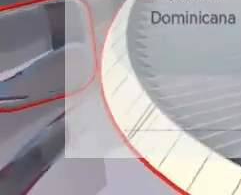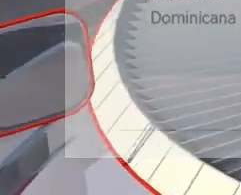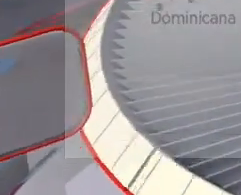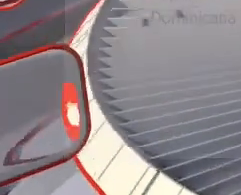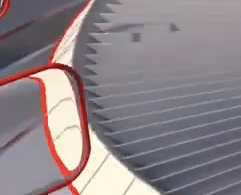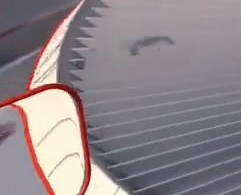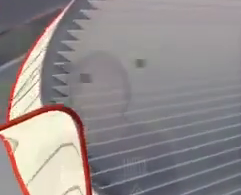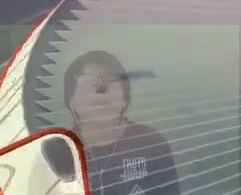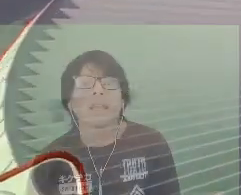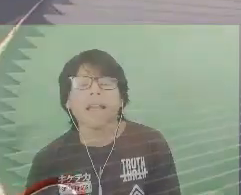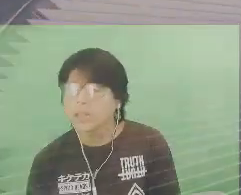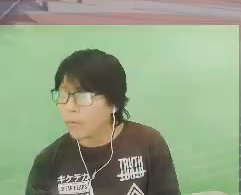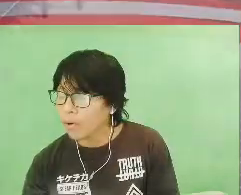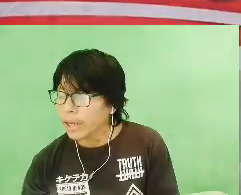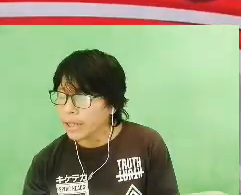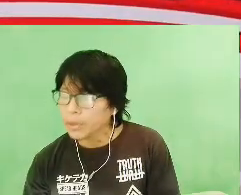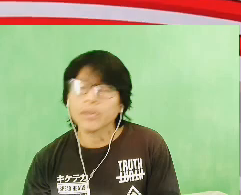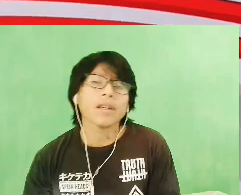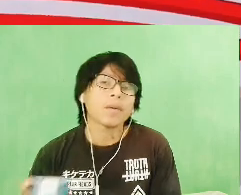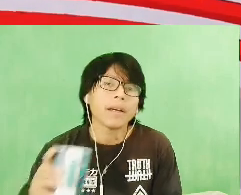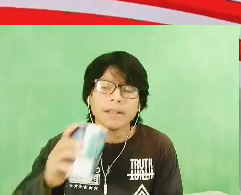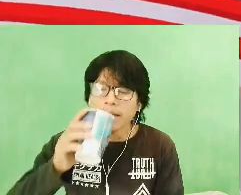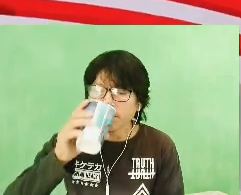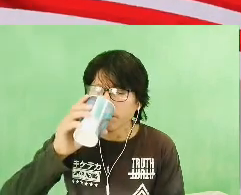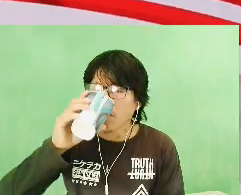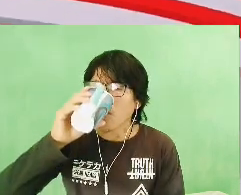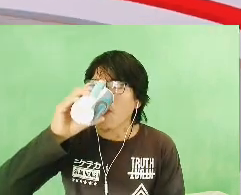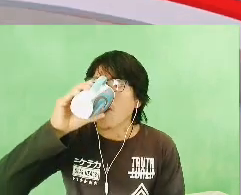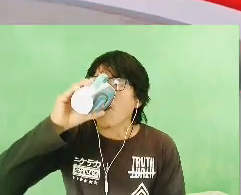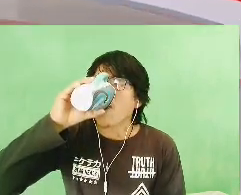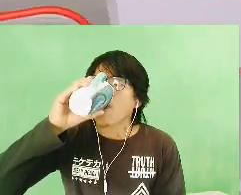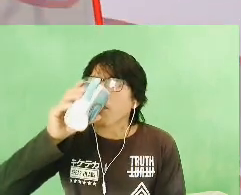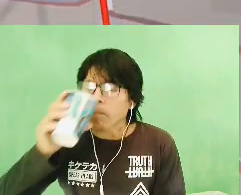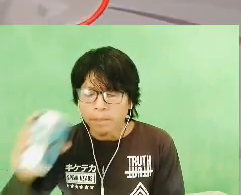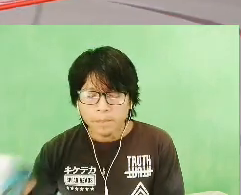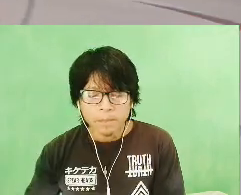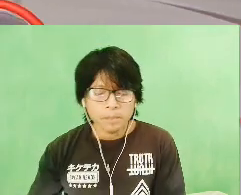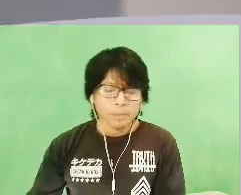federal. Eso fue lo que dijo Samuel García.